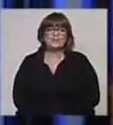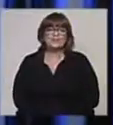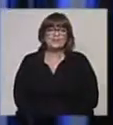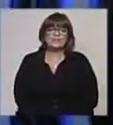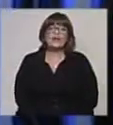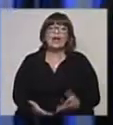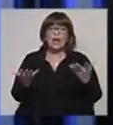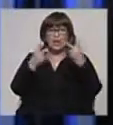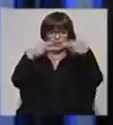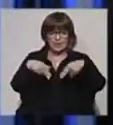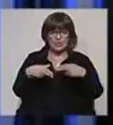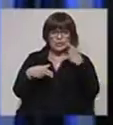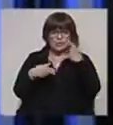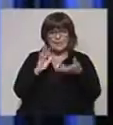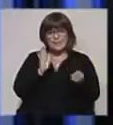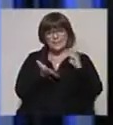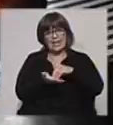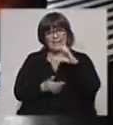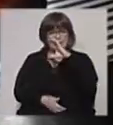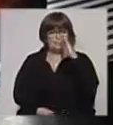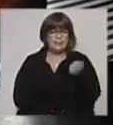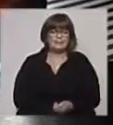vamos a una pausa y volvemos con más de este EPA Verano.